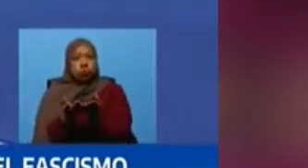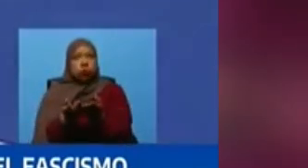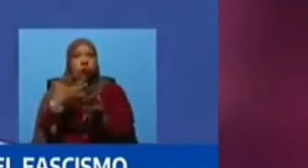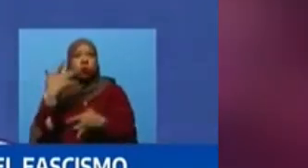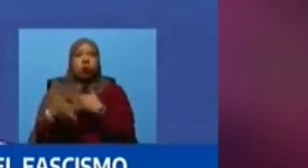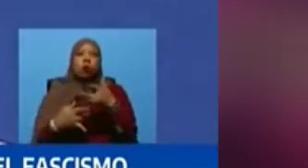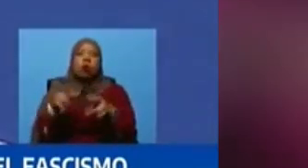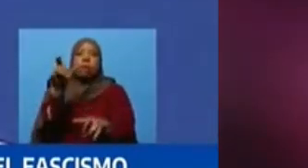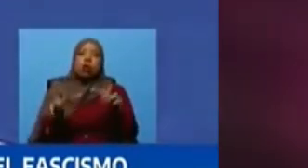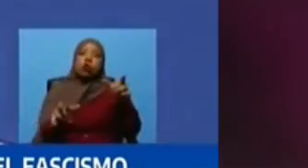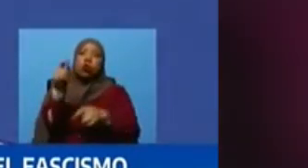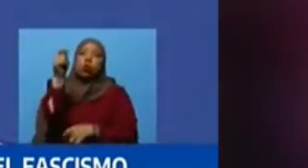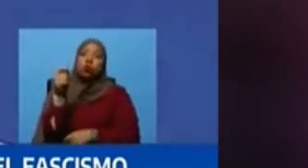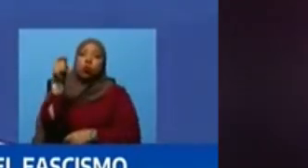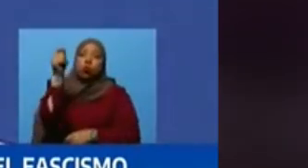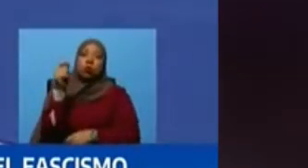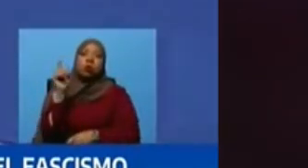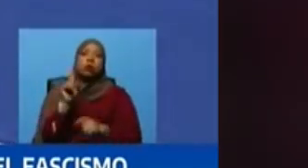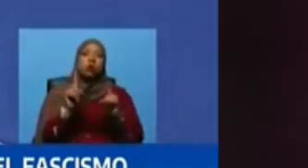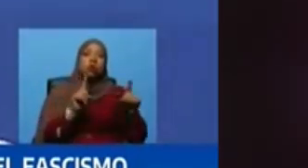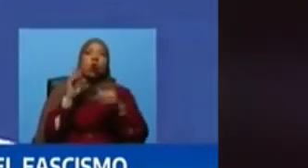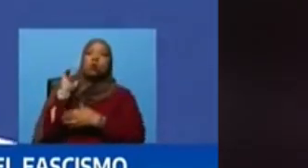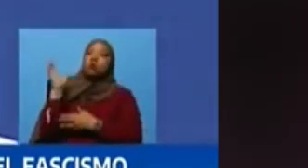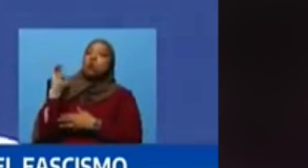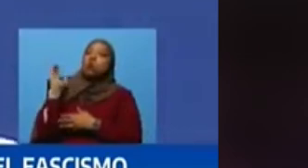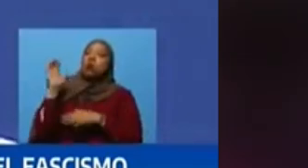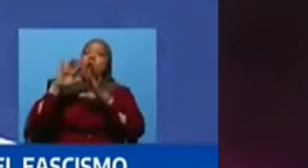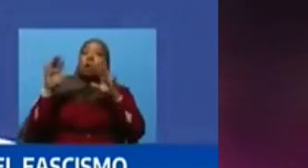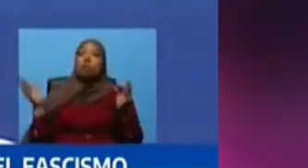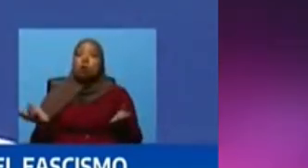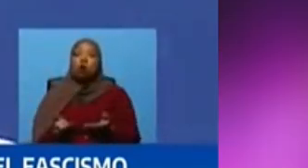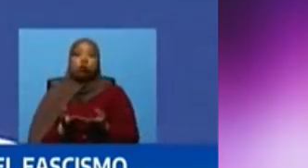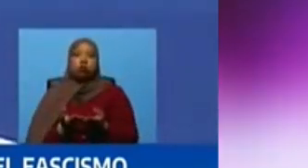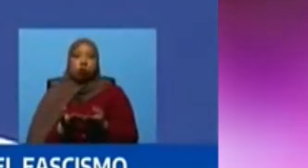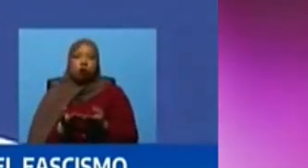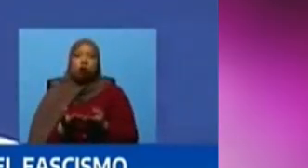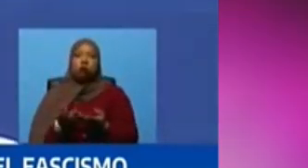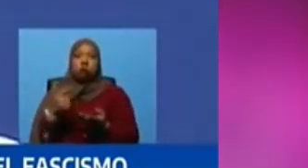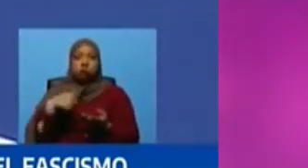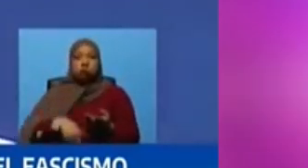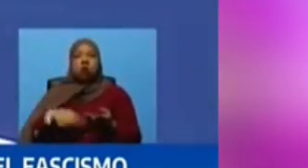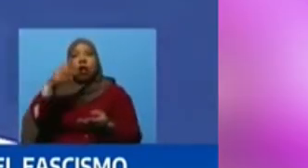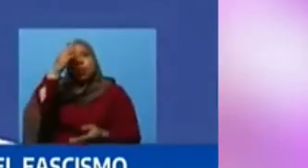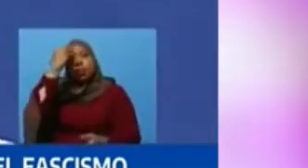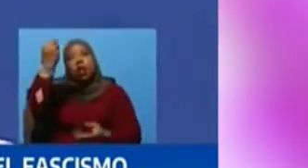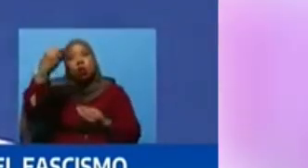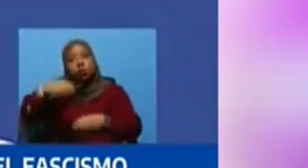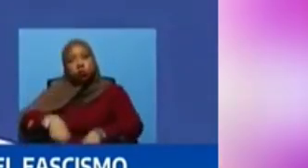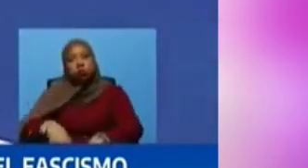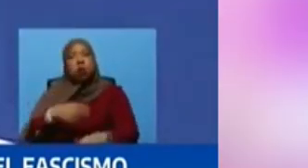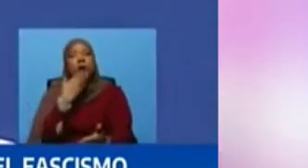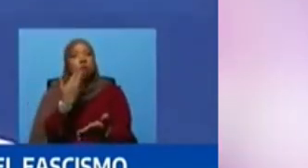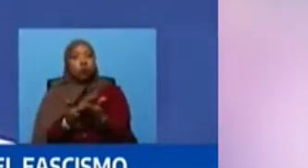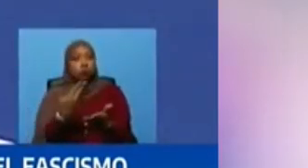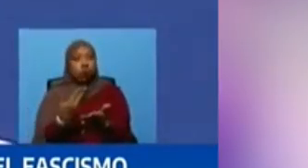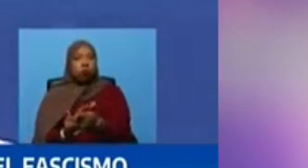Aquellos delegados y delegadas de este Congreso Mundial Antifascista que estén de acuerdo con esa propuesta,